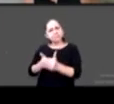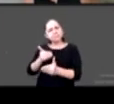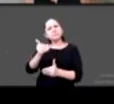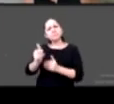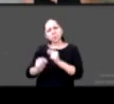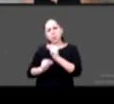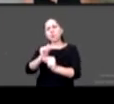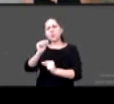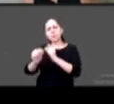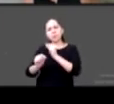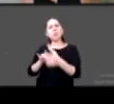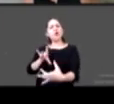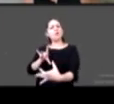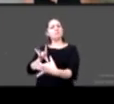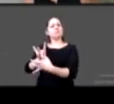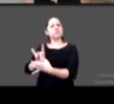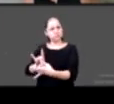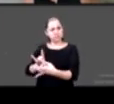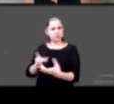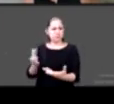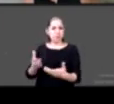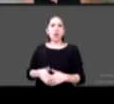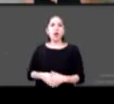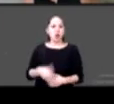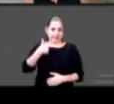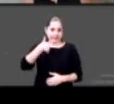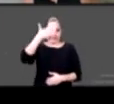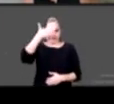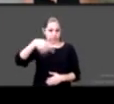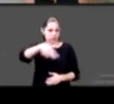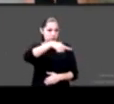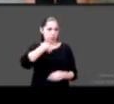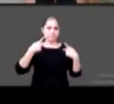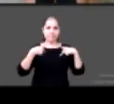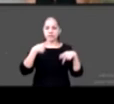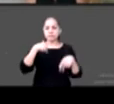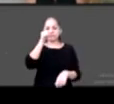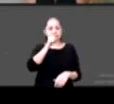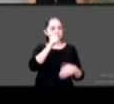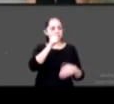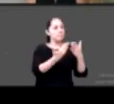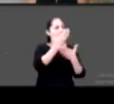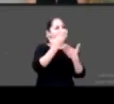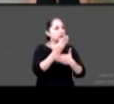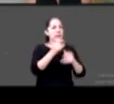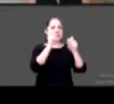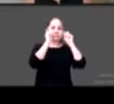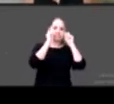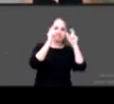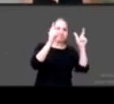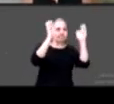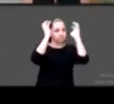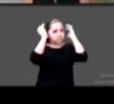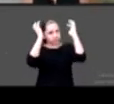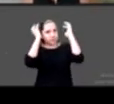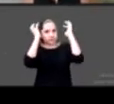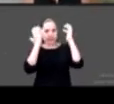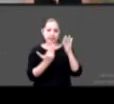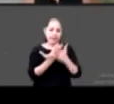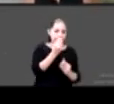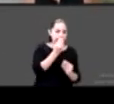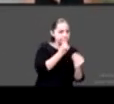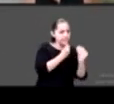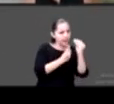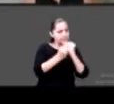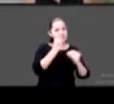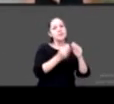rutina, pues si nosotros nos levantamos, nos duchamos, tenemos el desayuno, eso era nuestra vida antes, nos vamos a la